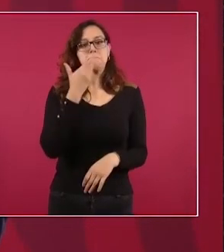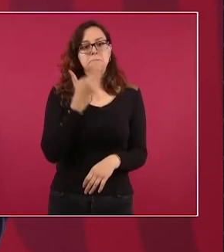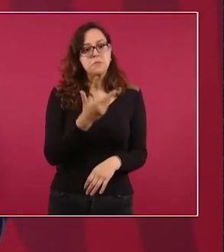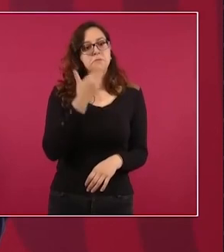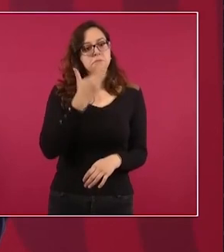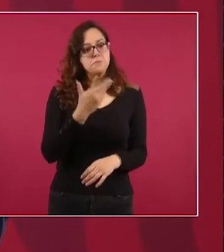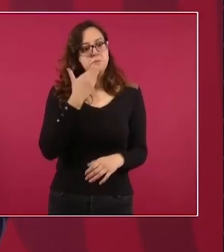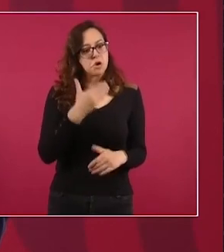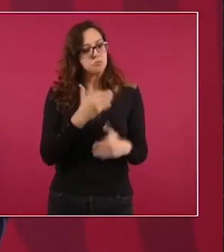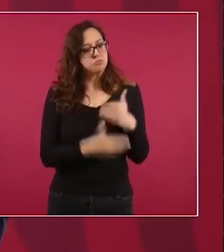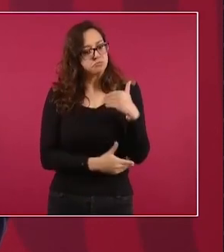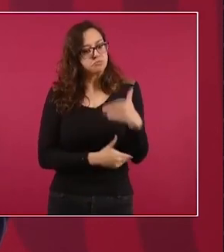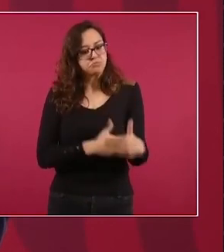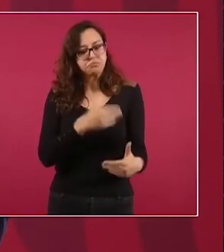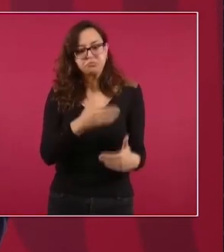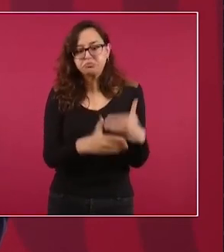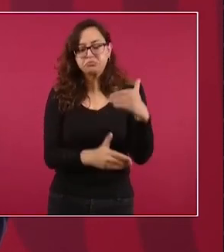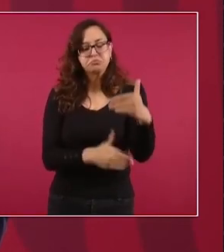porque